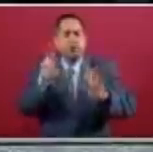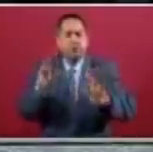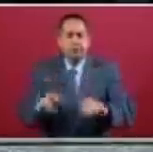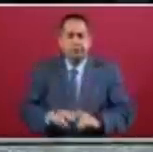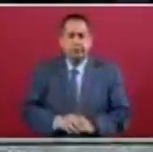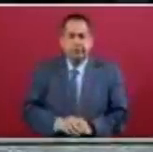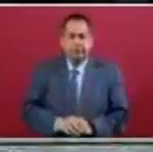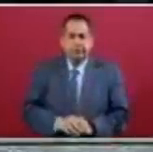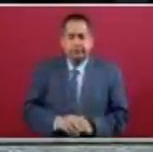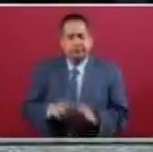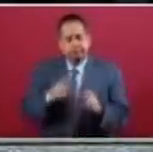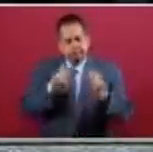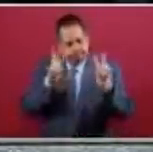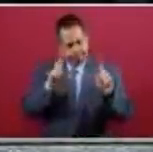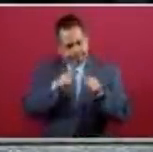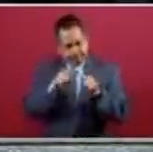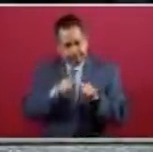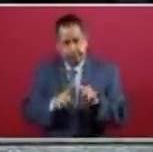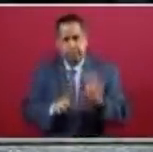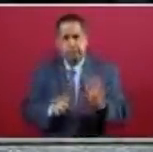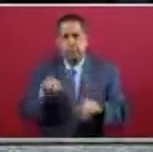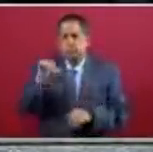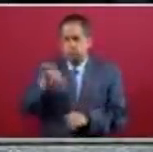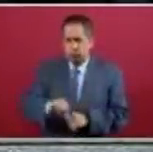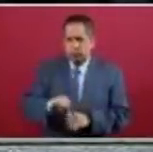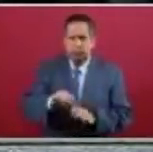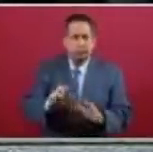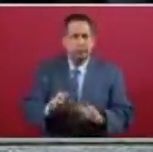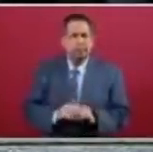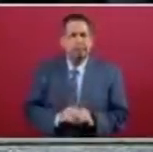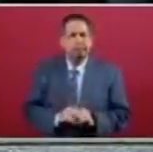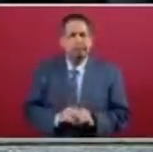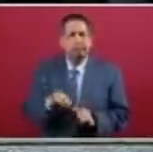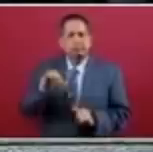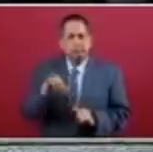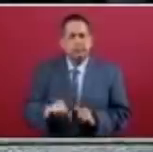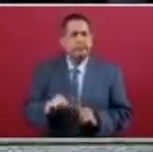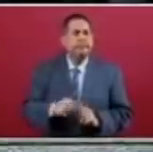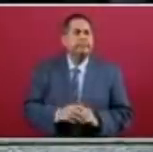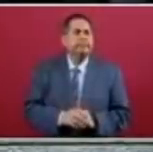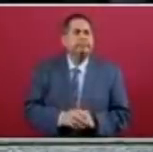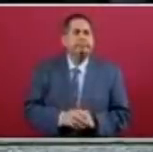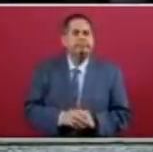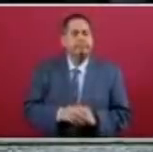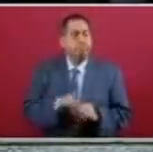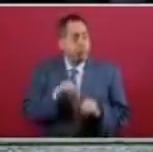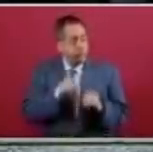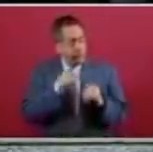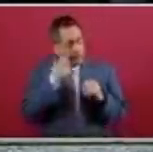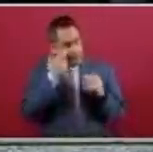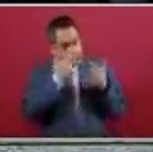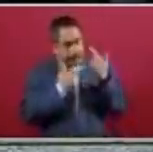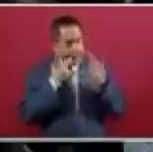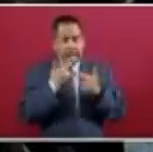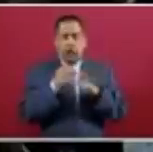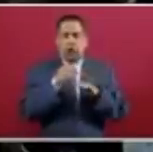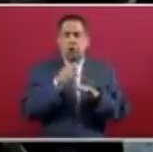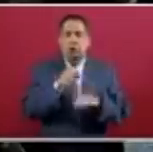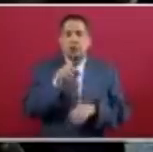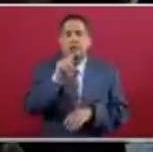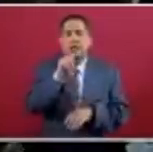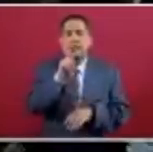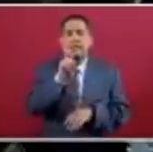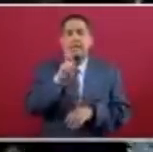Tengo que ver varios temas, pero hoy vamos a revisar lo del Tren